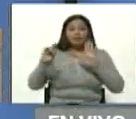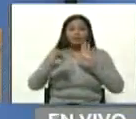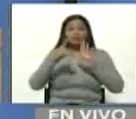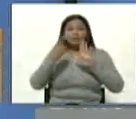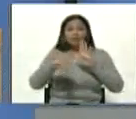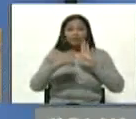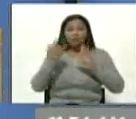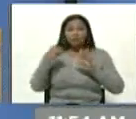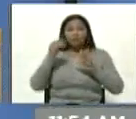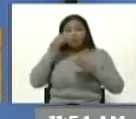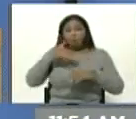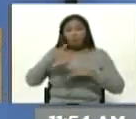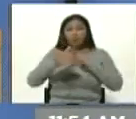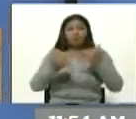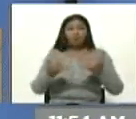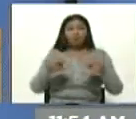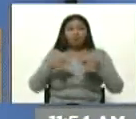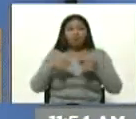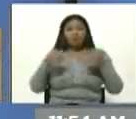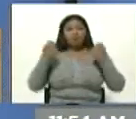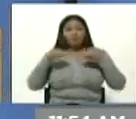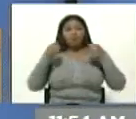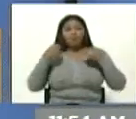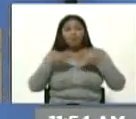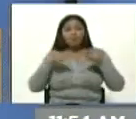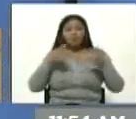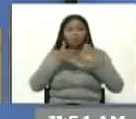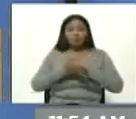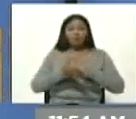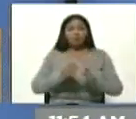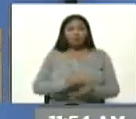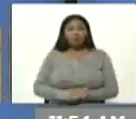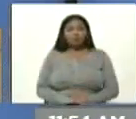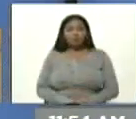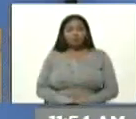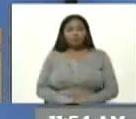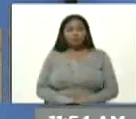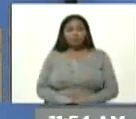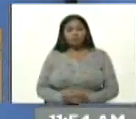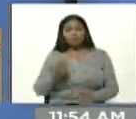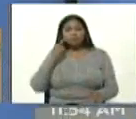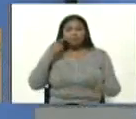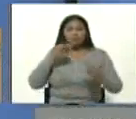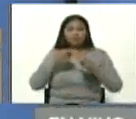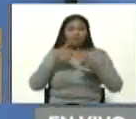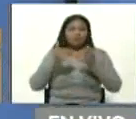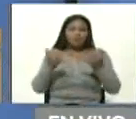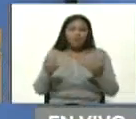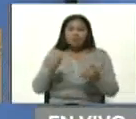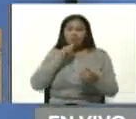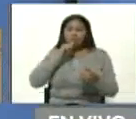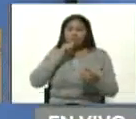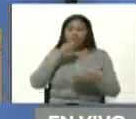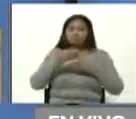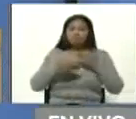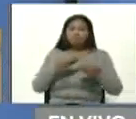pueblos a ejercer, pues, la soberanía, designando quienes van a ser